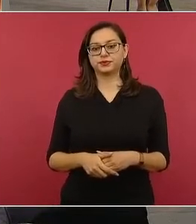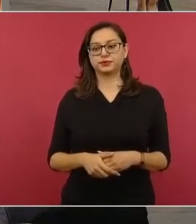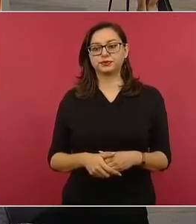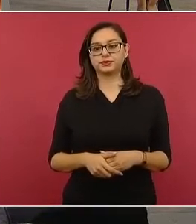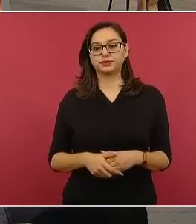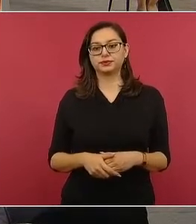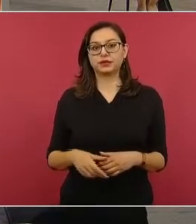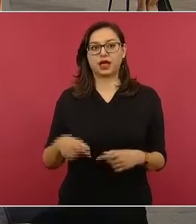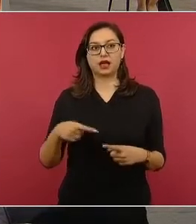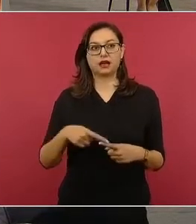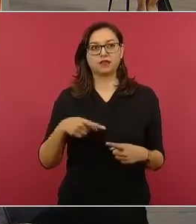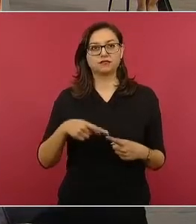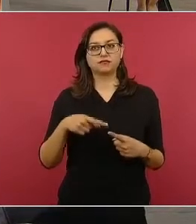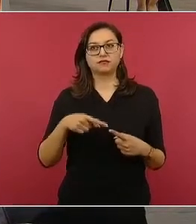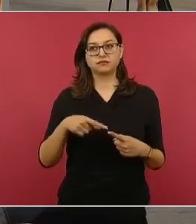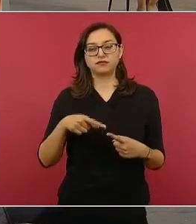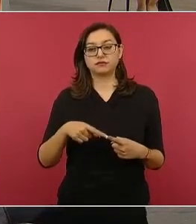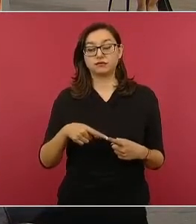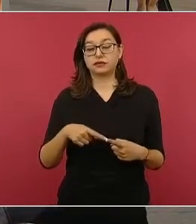director del INI,